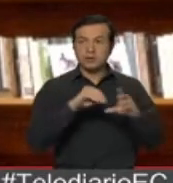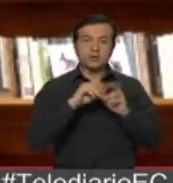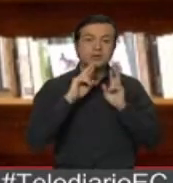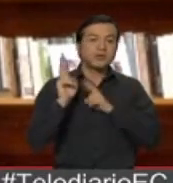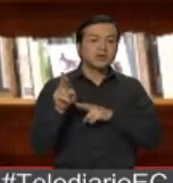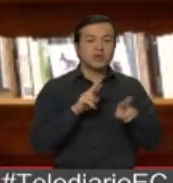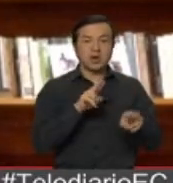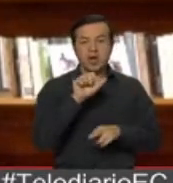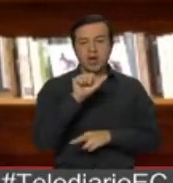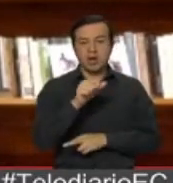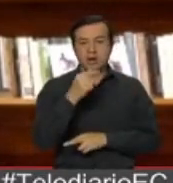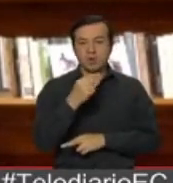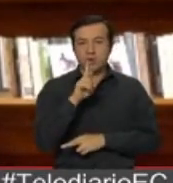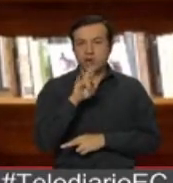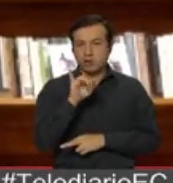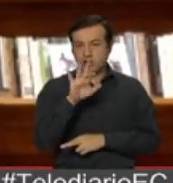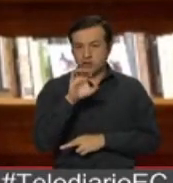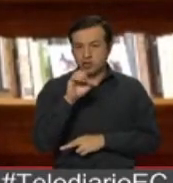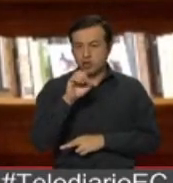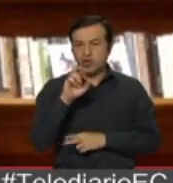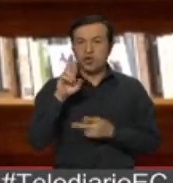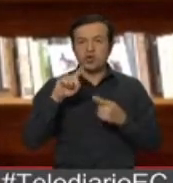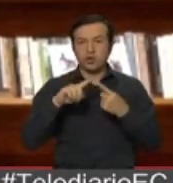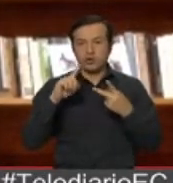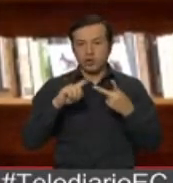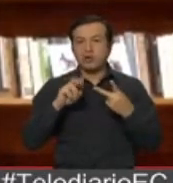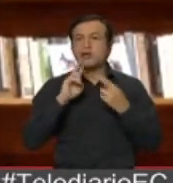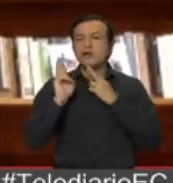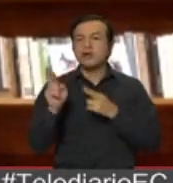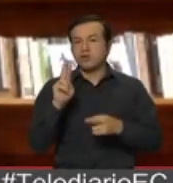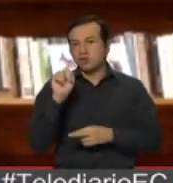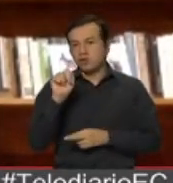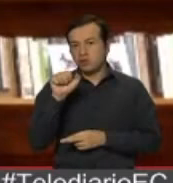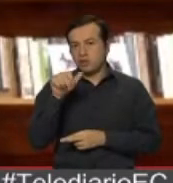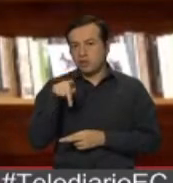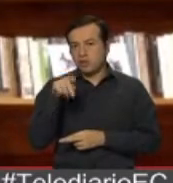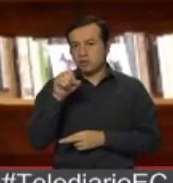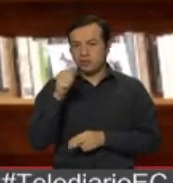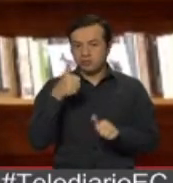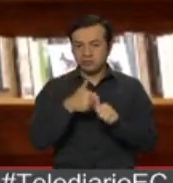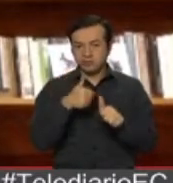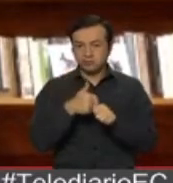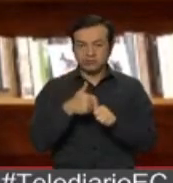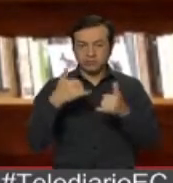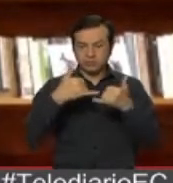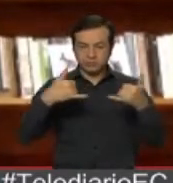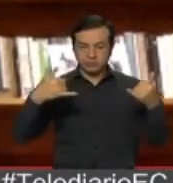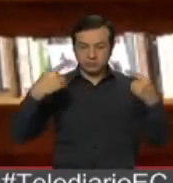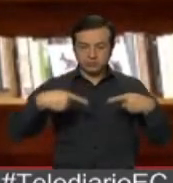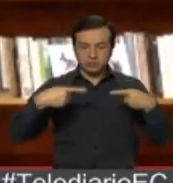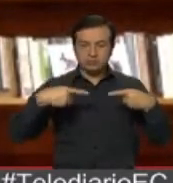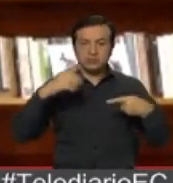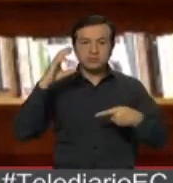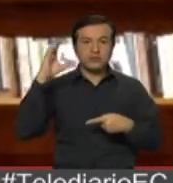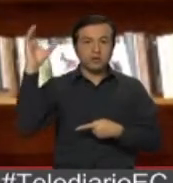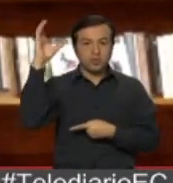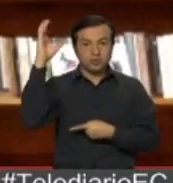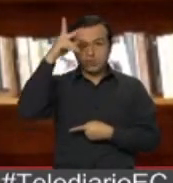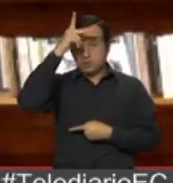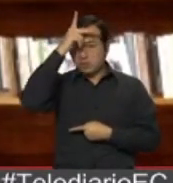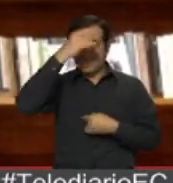Orico con el río Napo, que estamos próximos a la frontera entre Colombia y Perú, en Lagarto Coche,